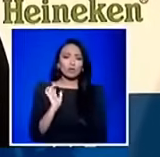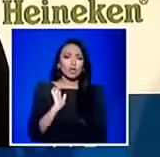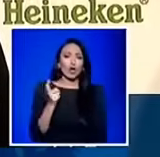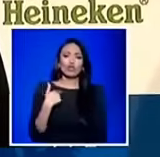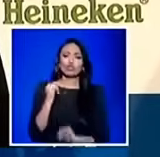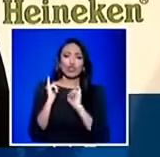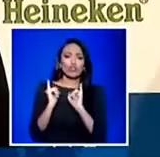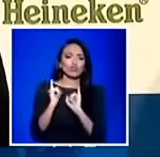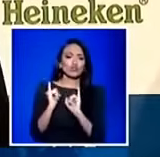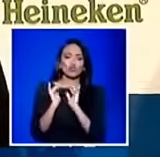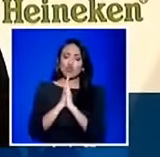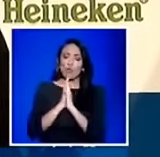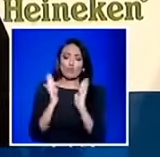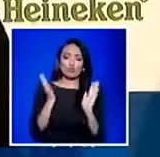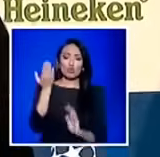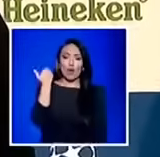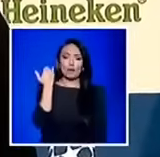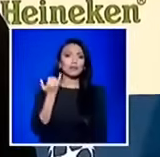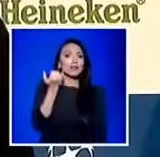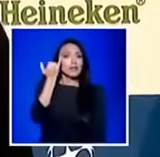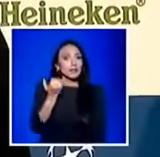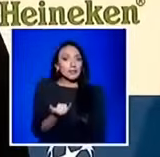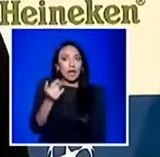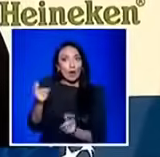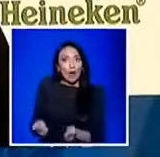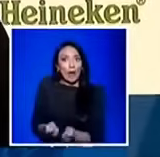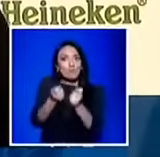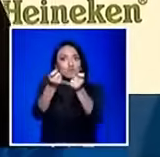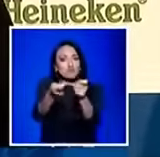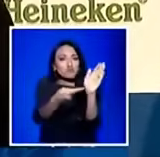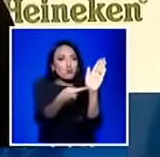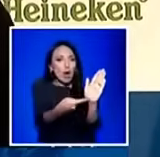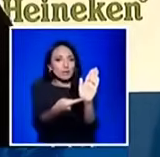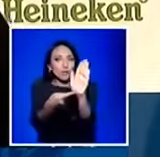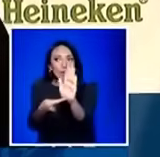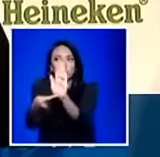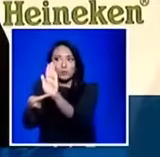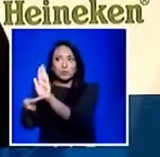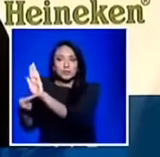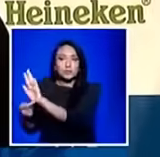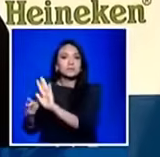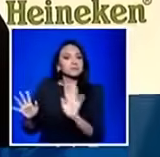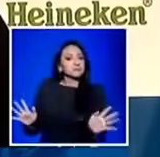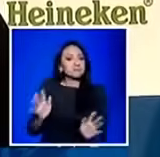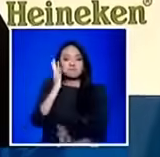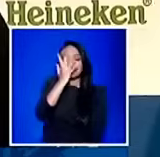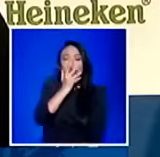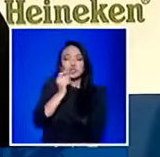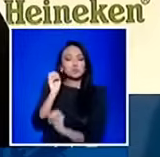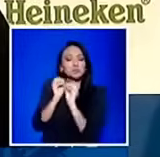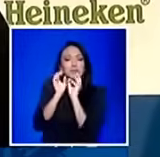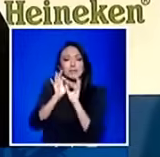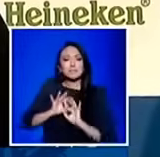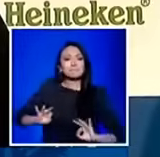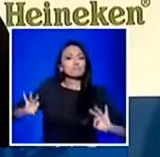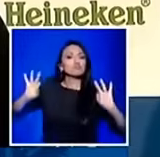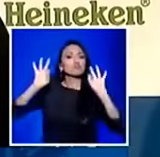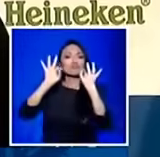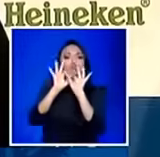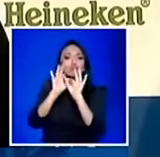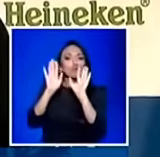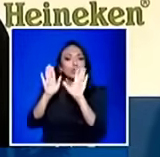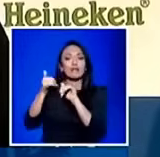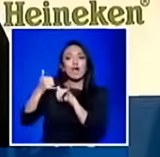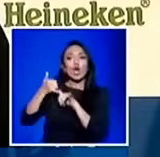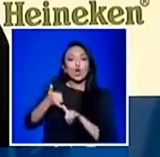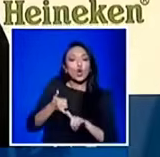muchísimo. Y ahora poder acercar la Copa, para mí es el trofeo más importante a nivel de